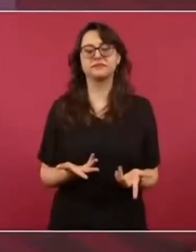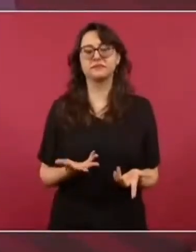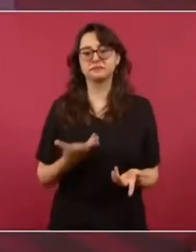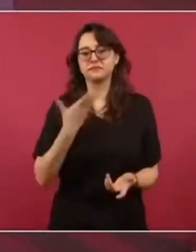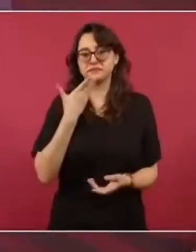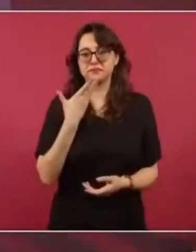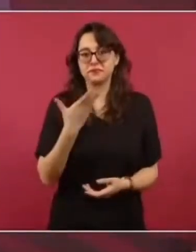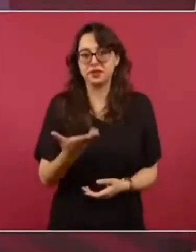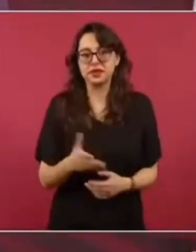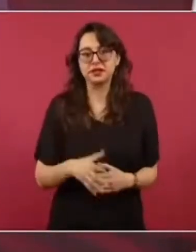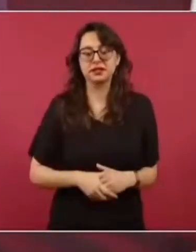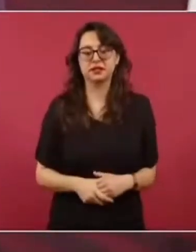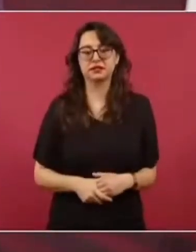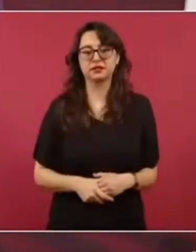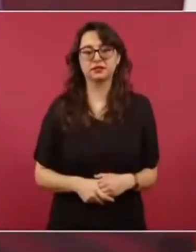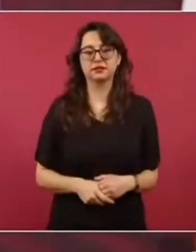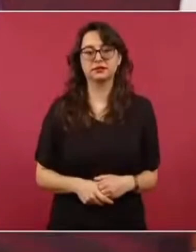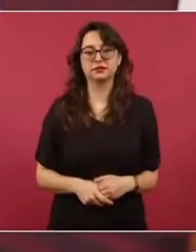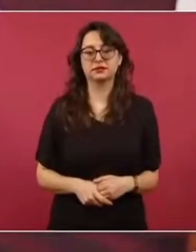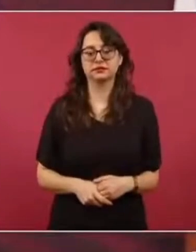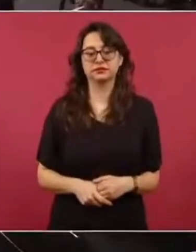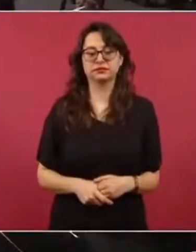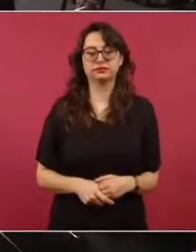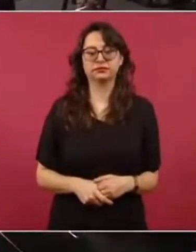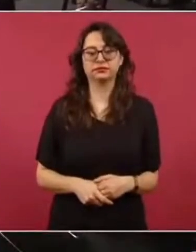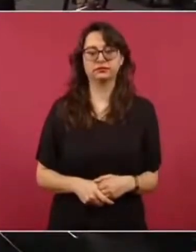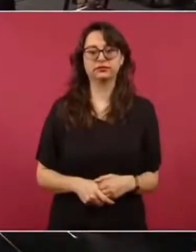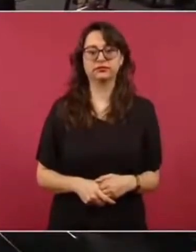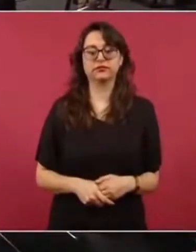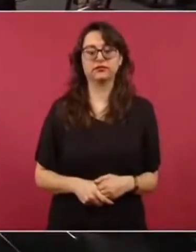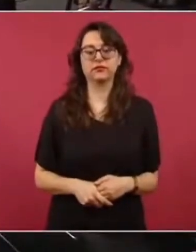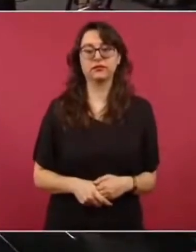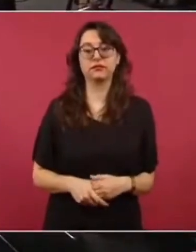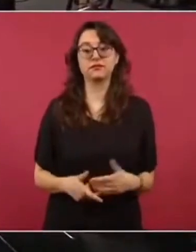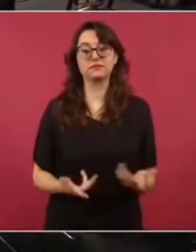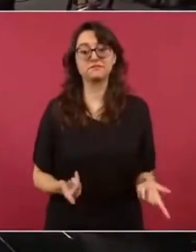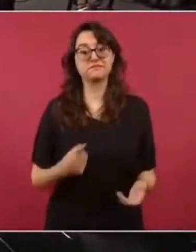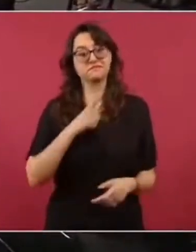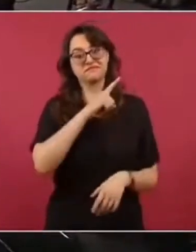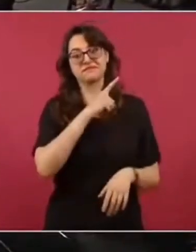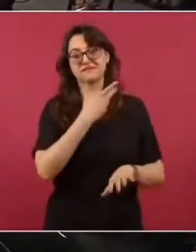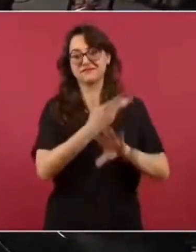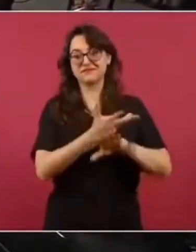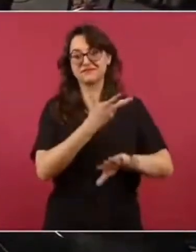las certificaciones de la Casa Blanca.